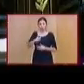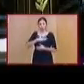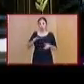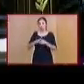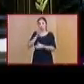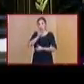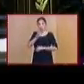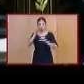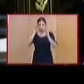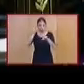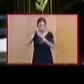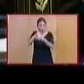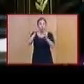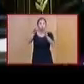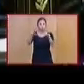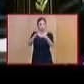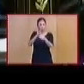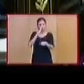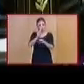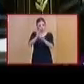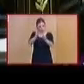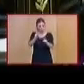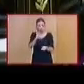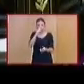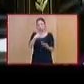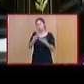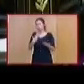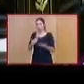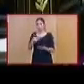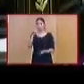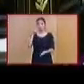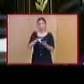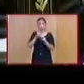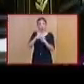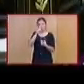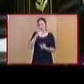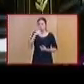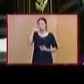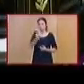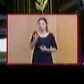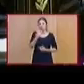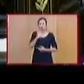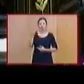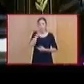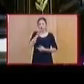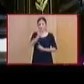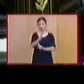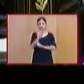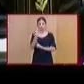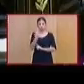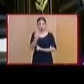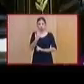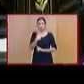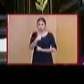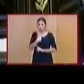su propia fuerza política, y yo en aquella ocasión solamente le dije una cosa a los canarios o a los representantes de los canarios. Yo, desde luego, lo que no